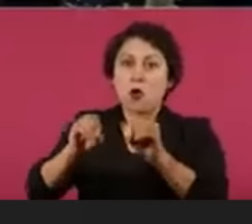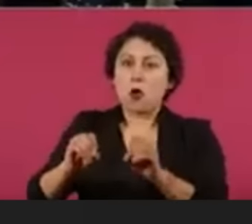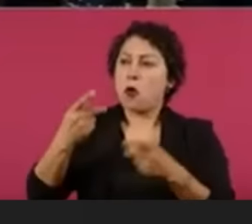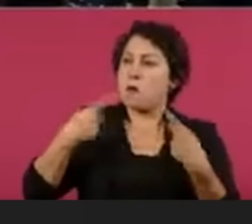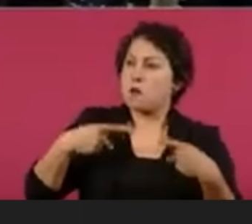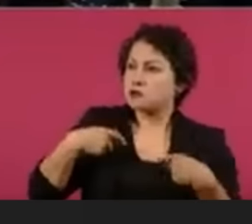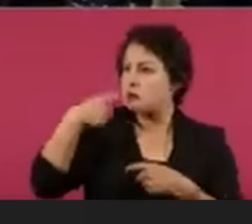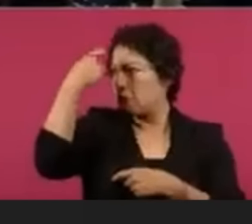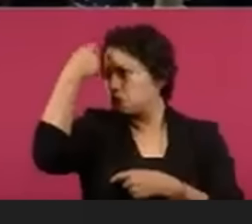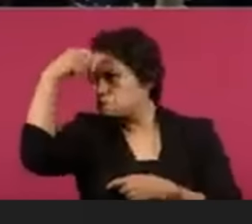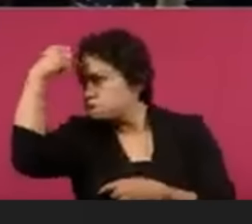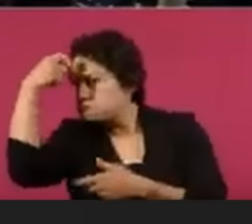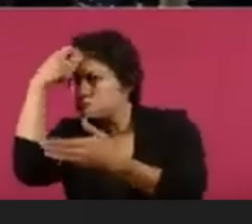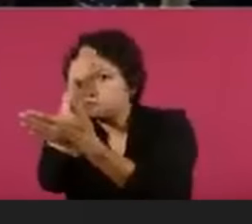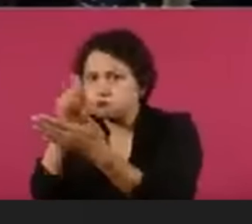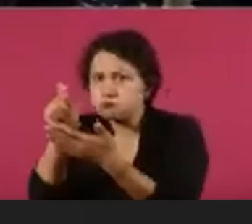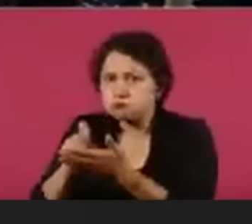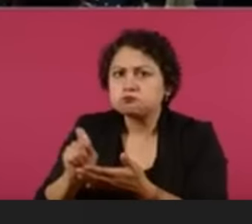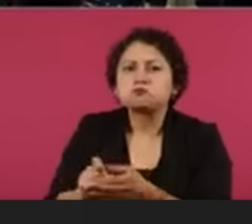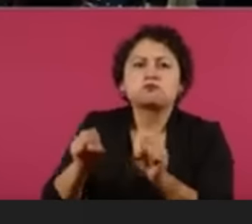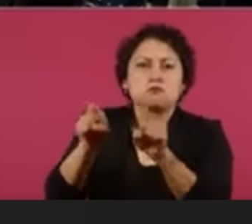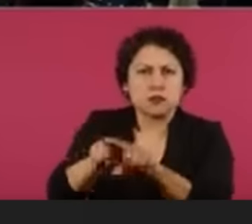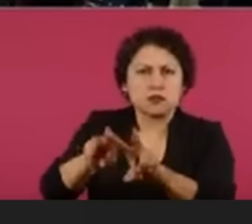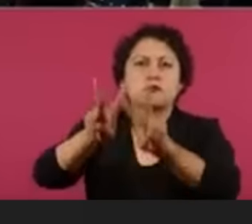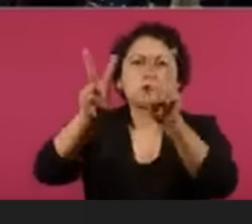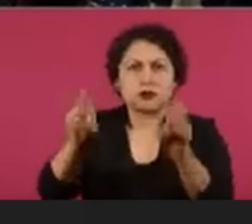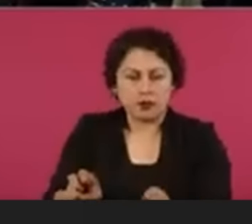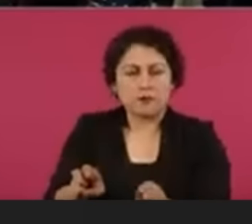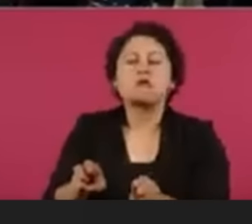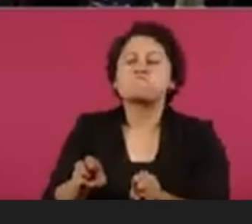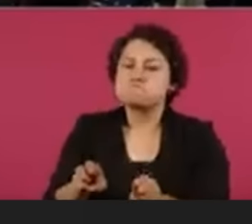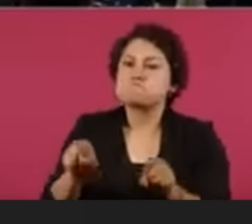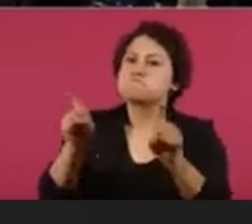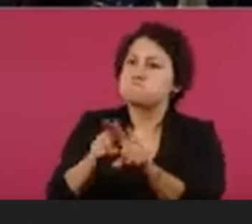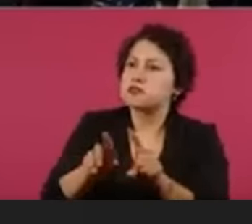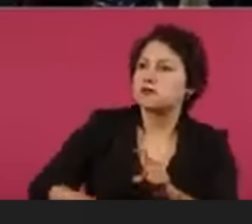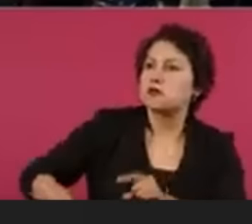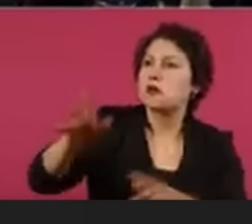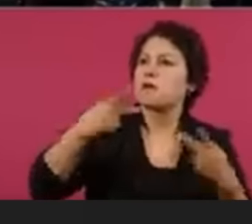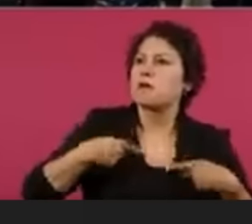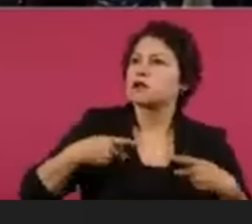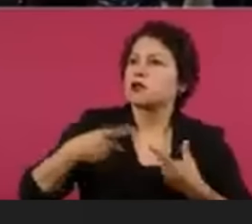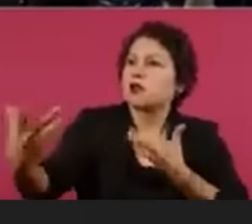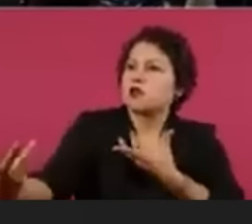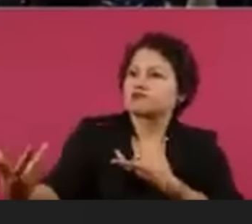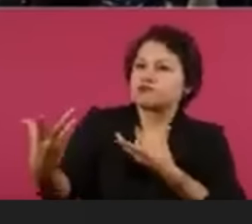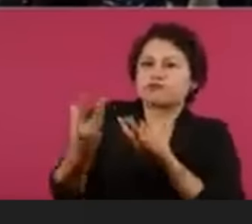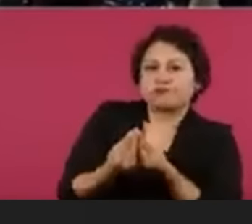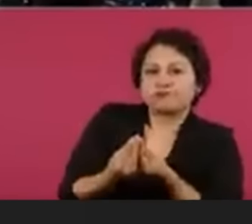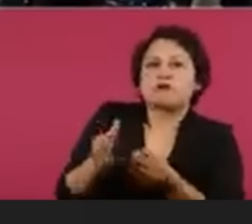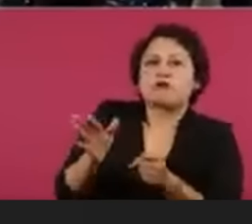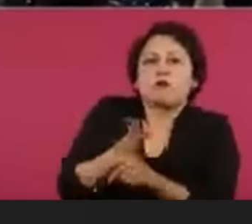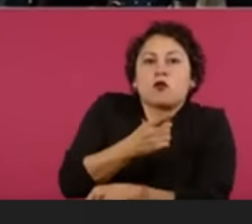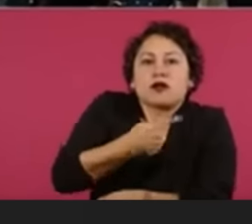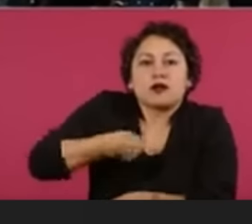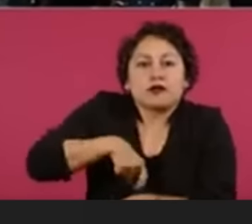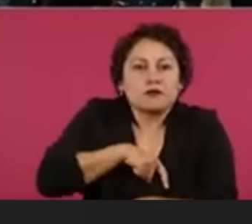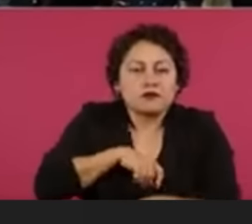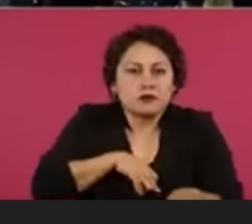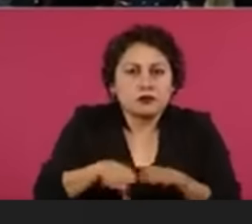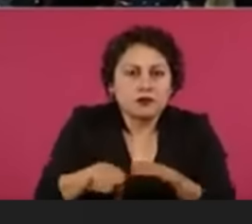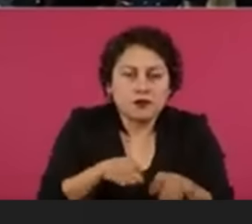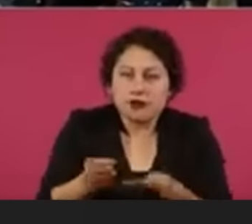periodismo, sino sobre todo entre los pueblos, porque a ellos nos debemos como los ejecutores de la herramienta